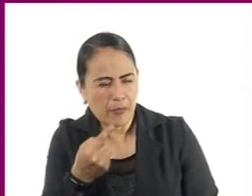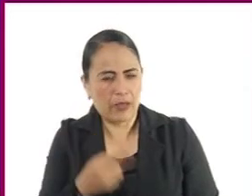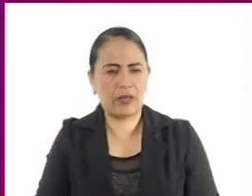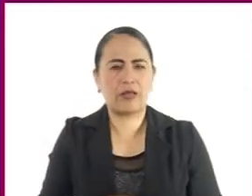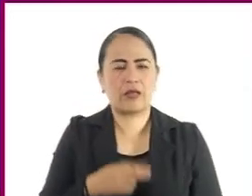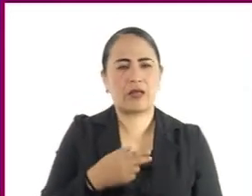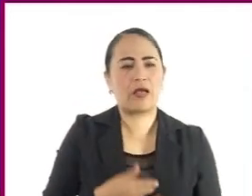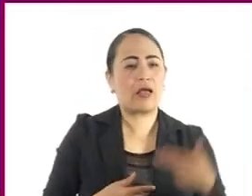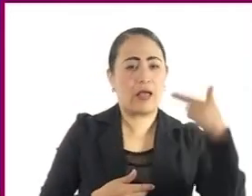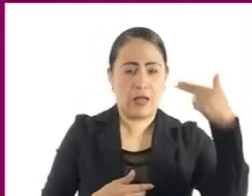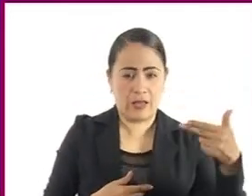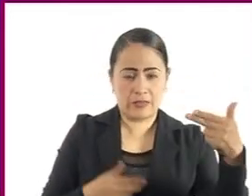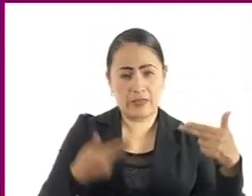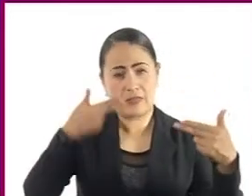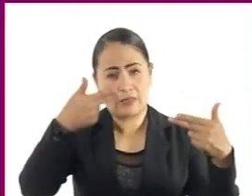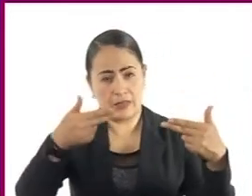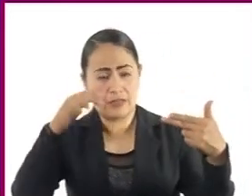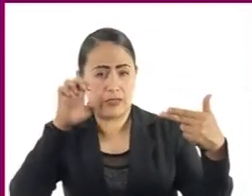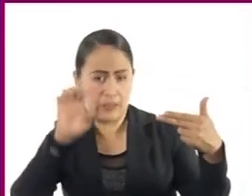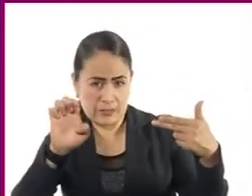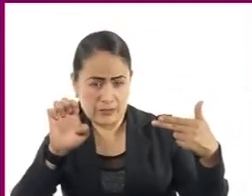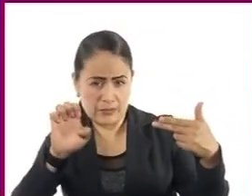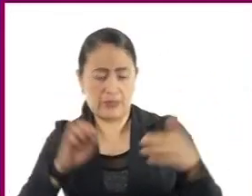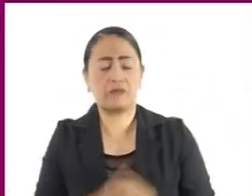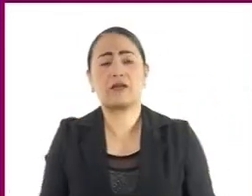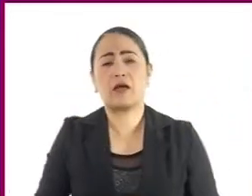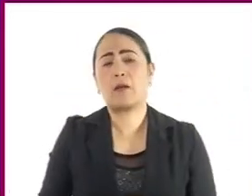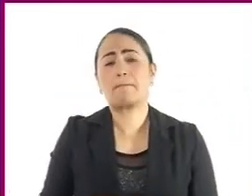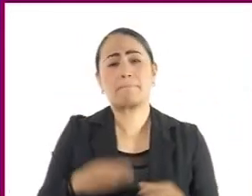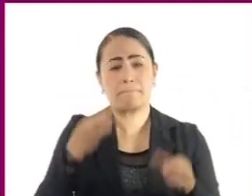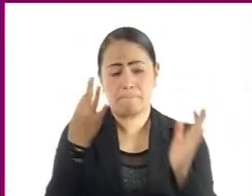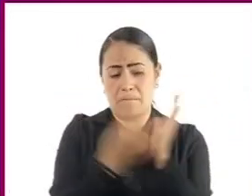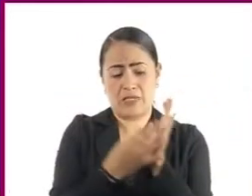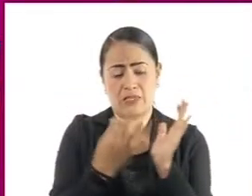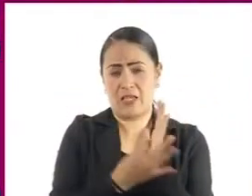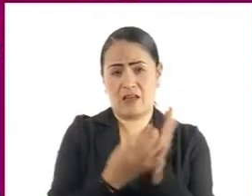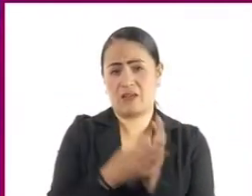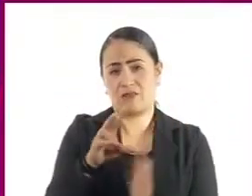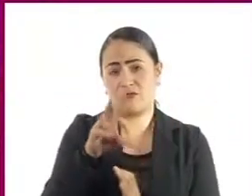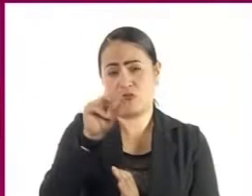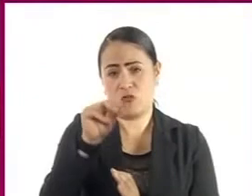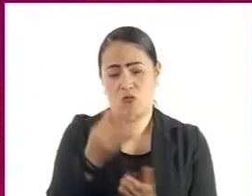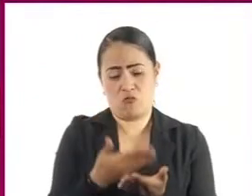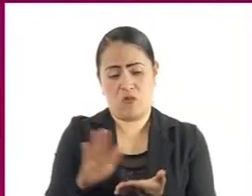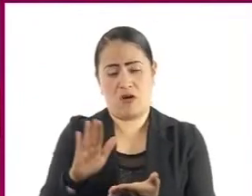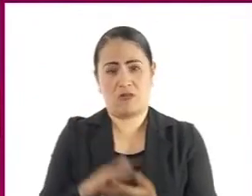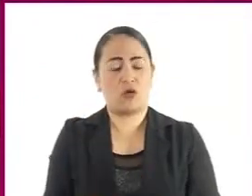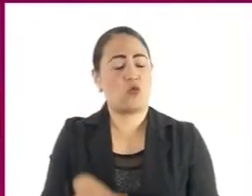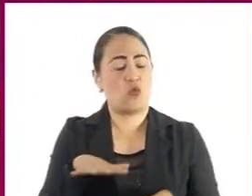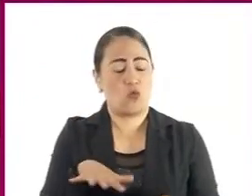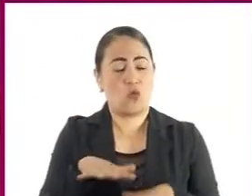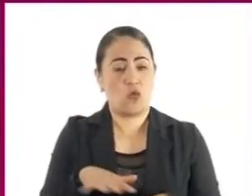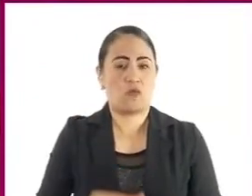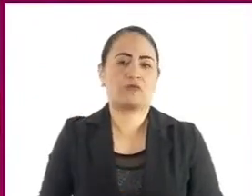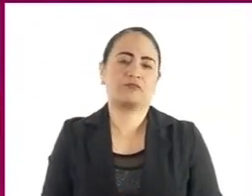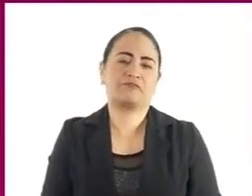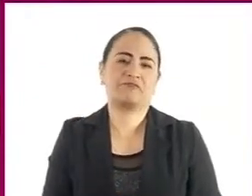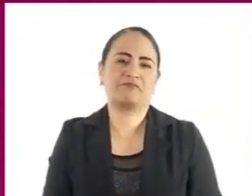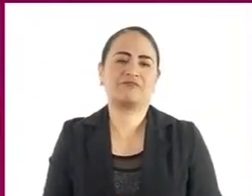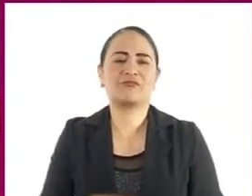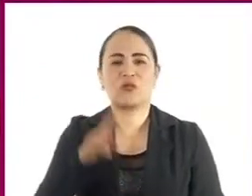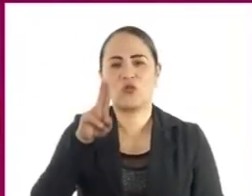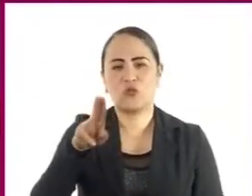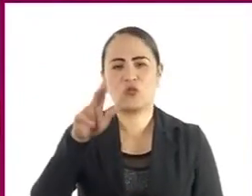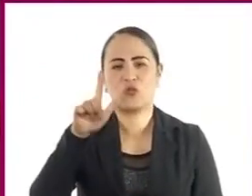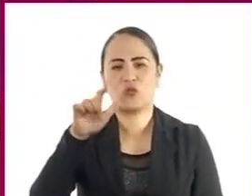tanto el helio como el hidrógeno pertenecen a los no metales. ¡Sorprendente! Lo que descubrió Ulises es